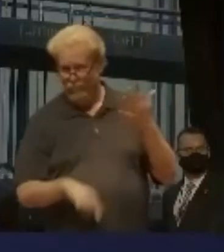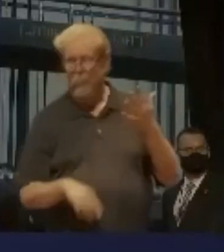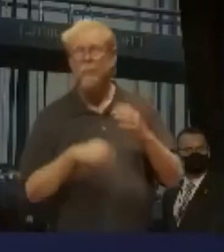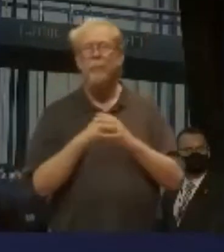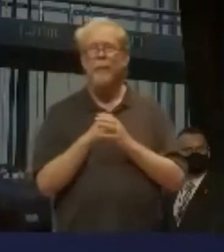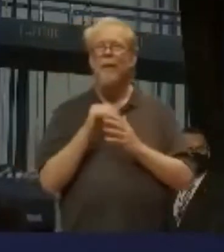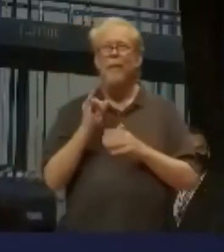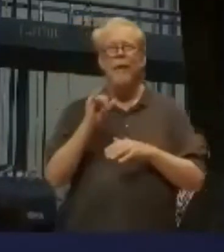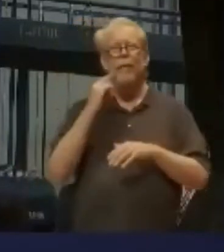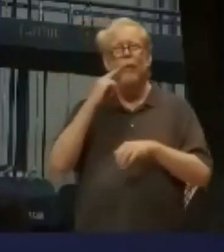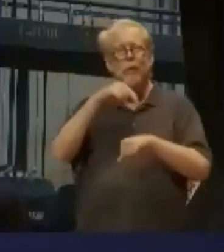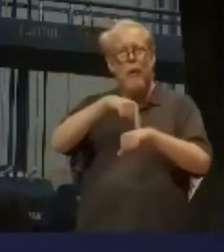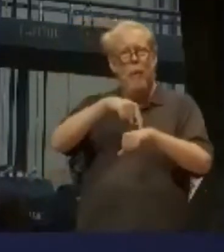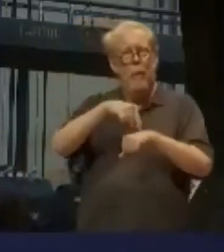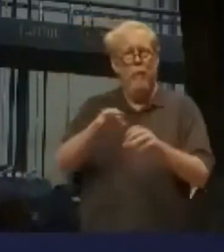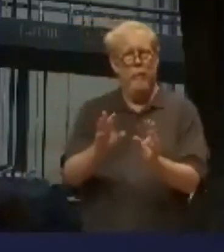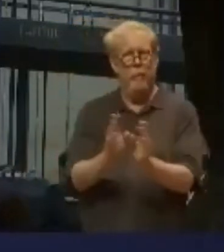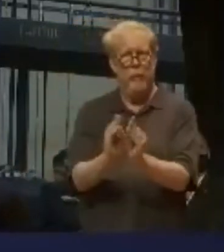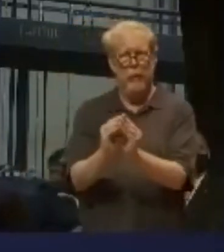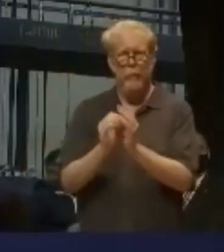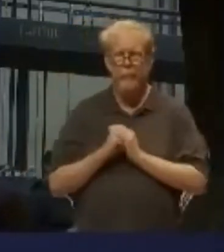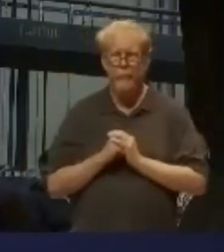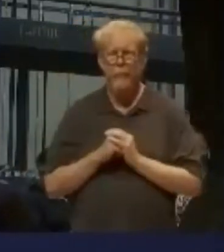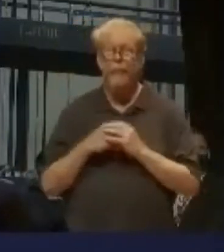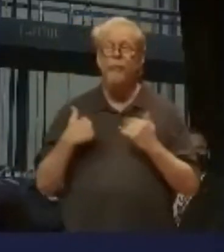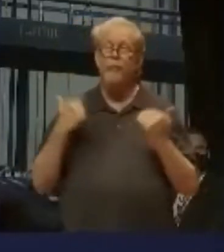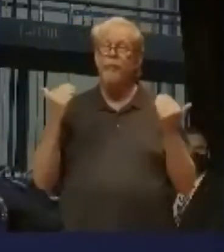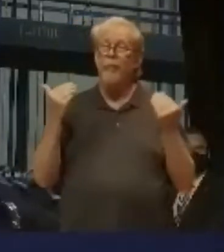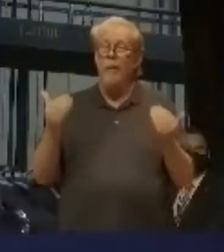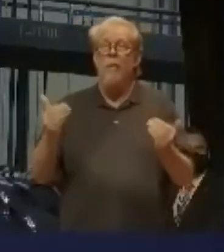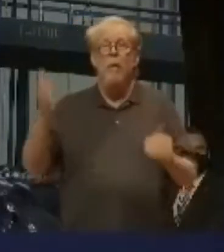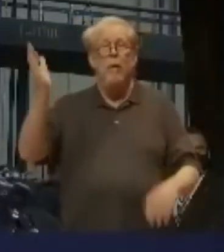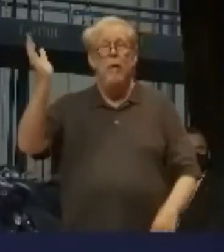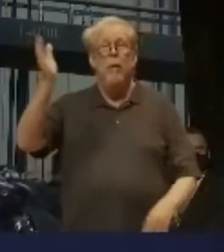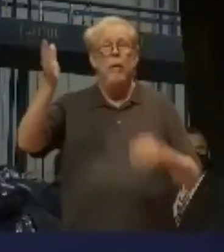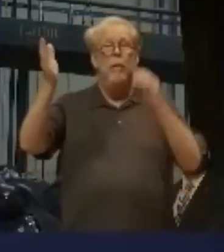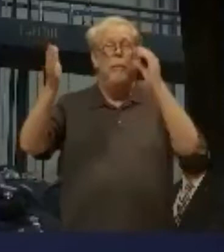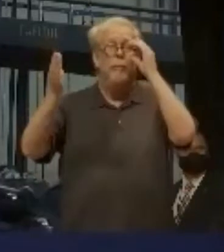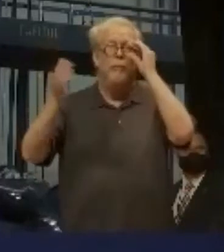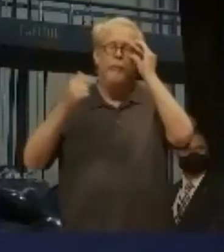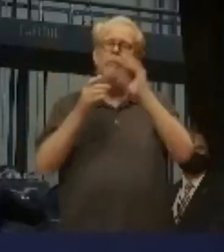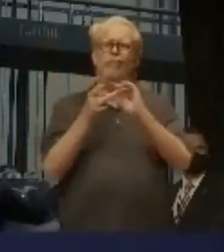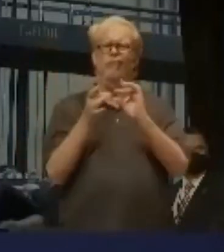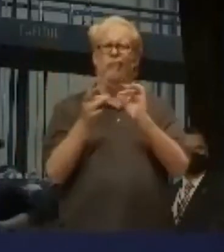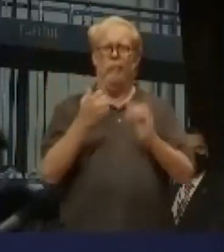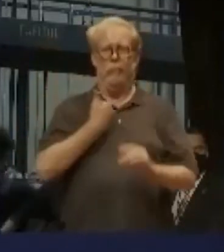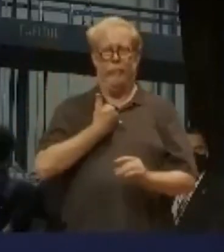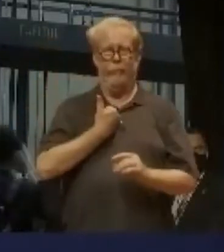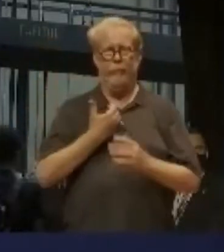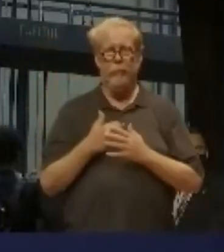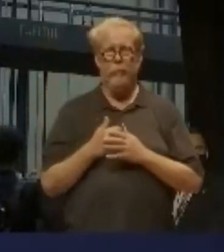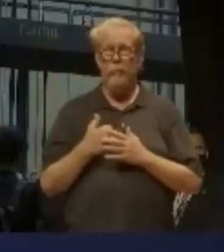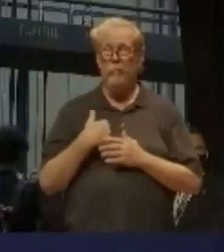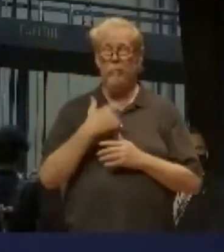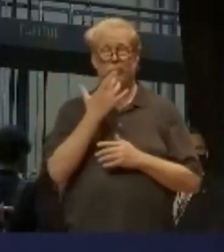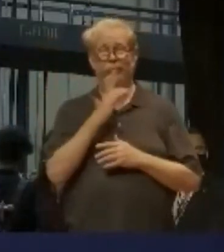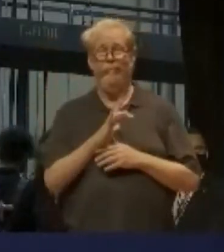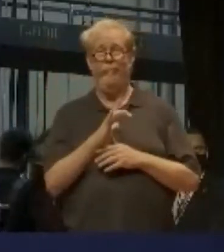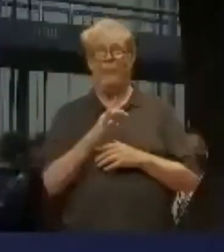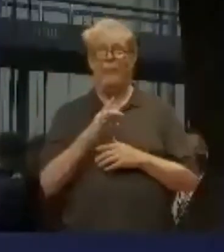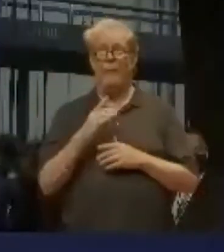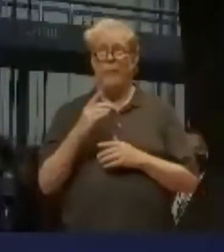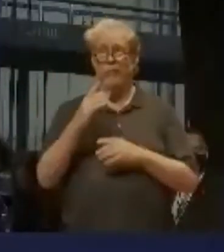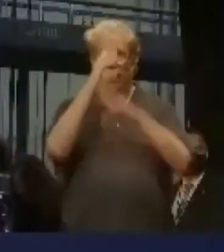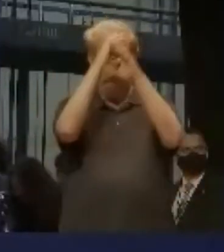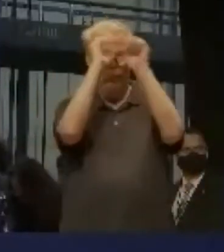información publicada a tiempo. Y por eso es la razón de estas reuniones. Pero bueno, quiero hablarles un poquito sobre mí. Yo he tenido